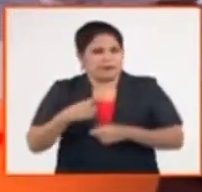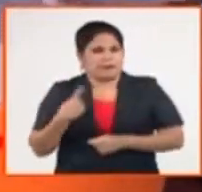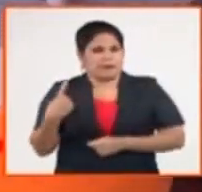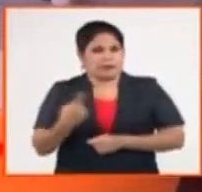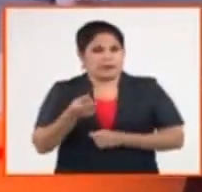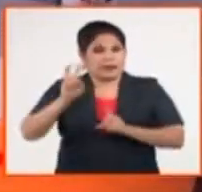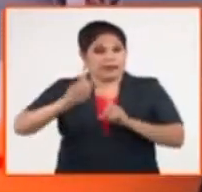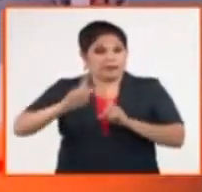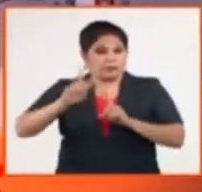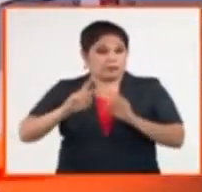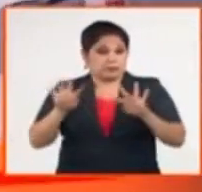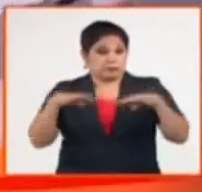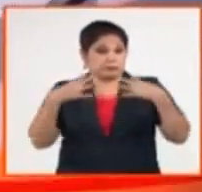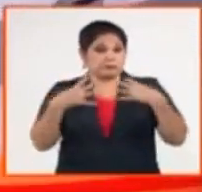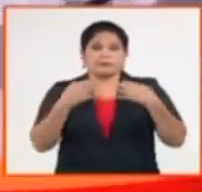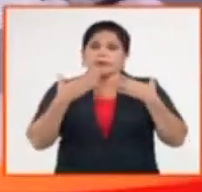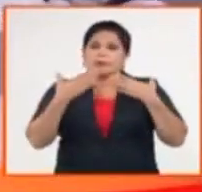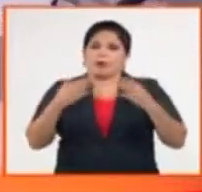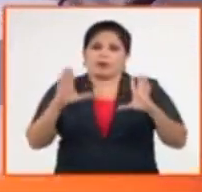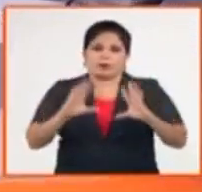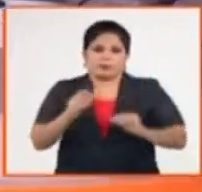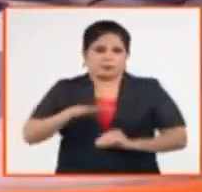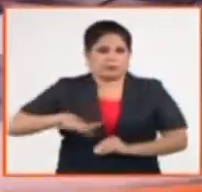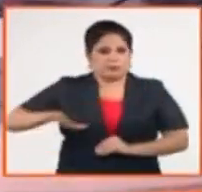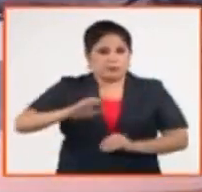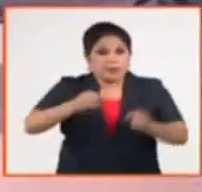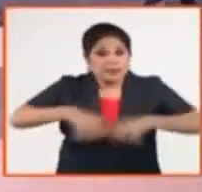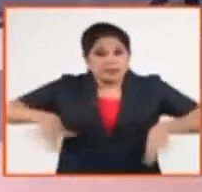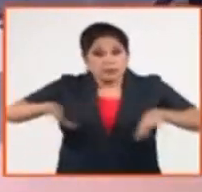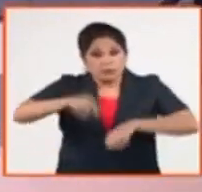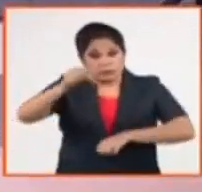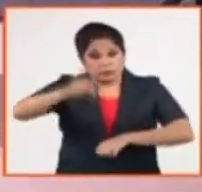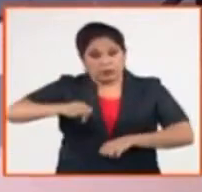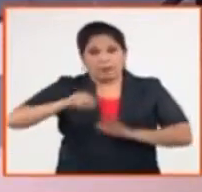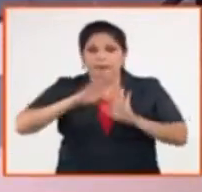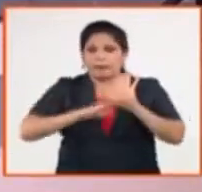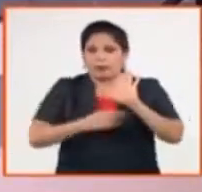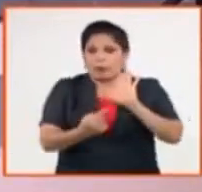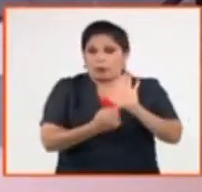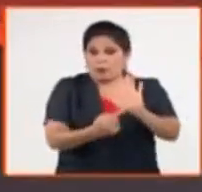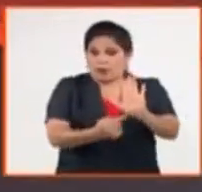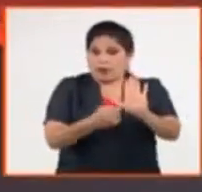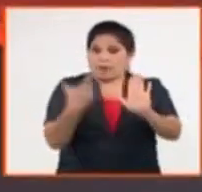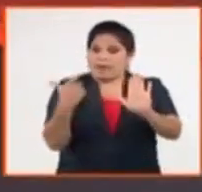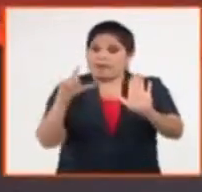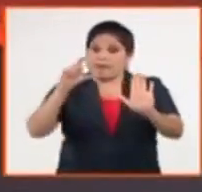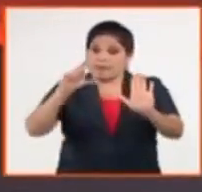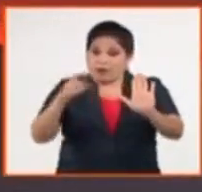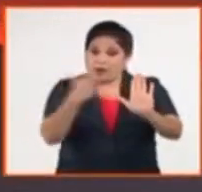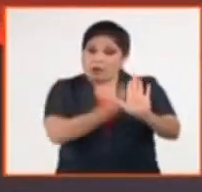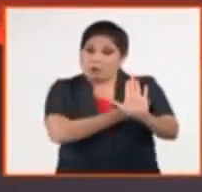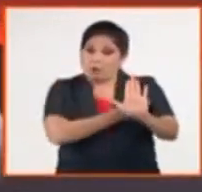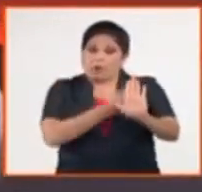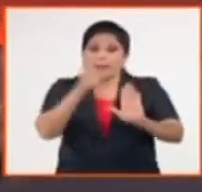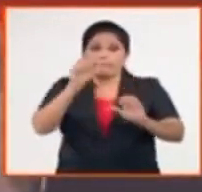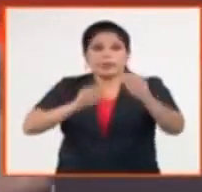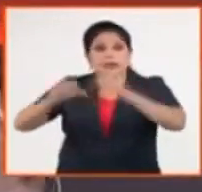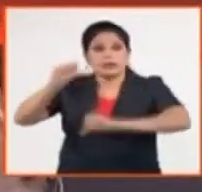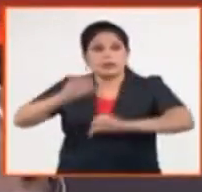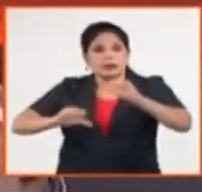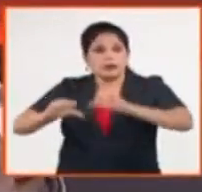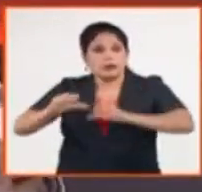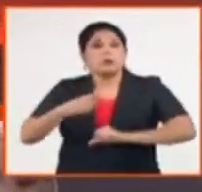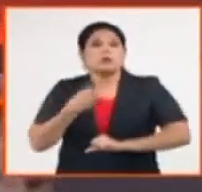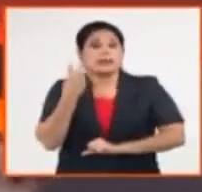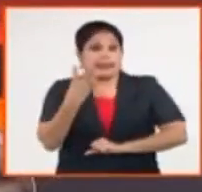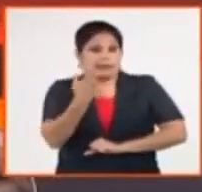y radioyentes. Bueno, la situación actual del programa de vacunas de BioCuba Pharma, yo diría, ya tenemos 3